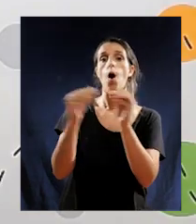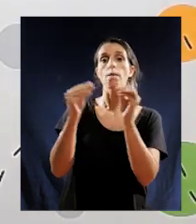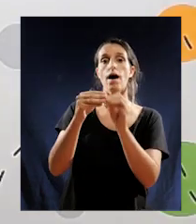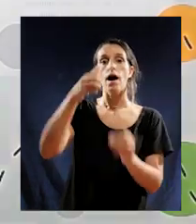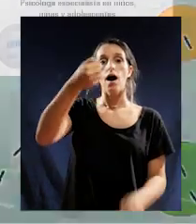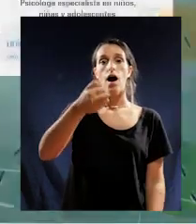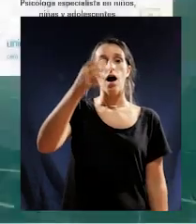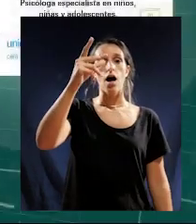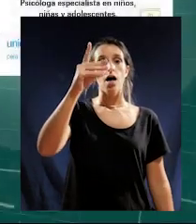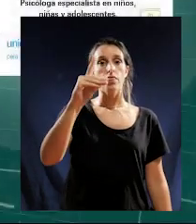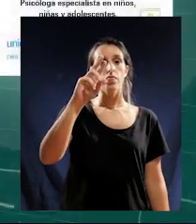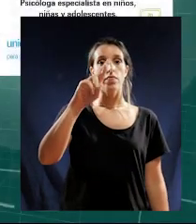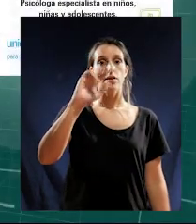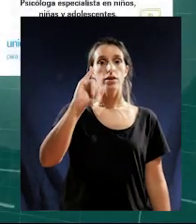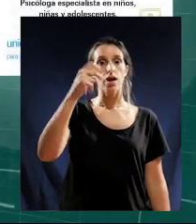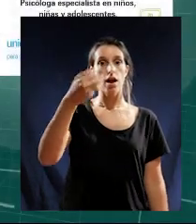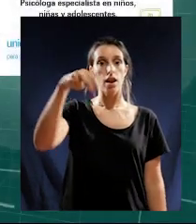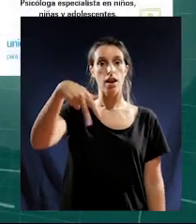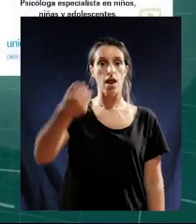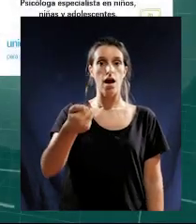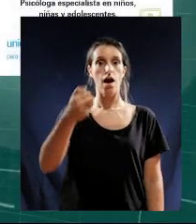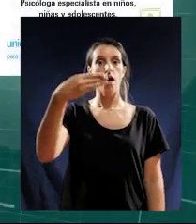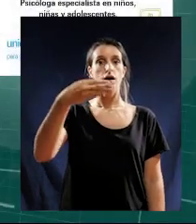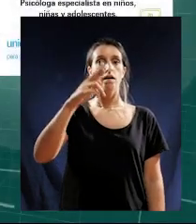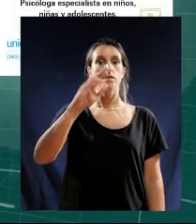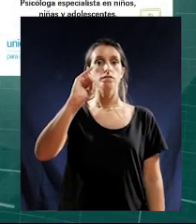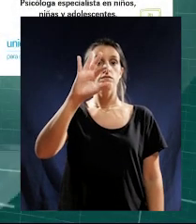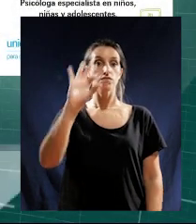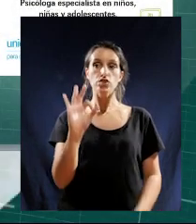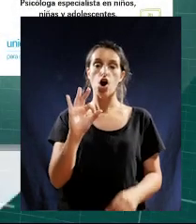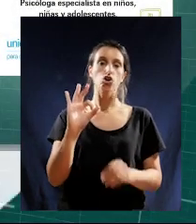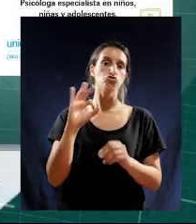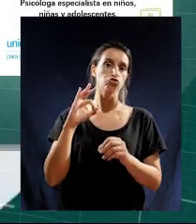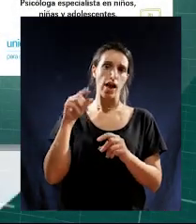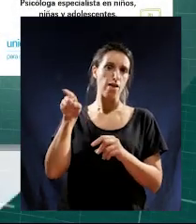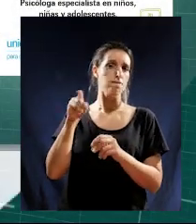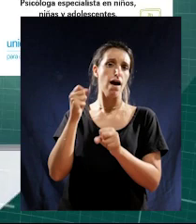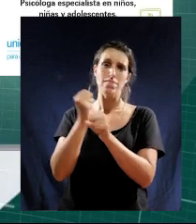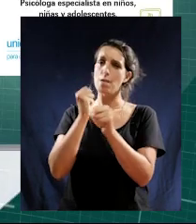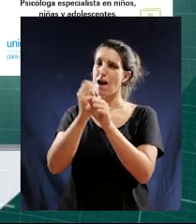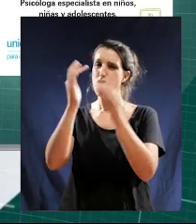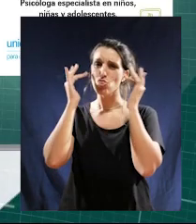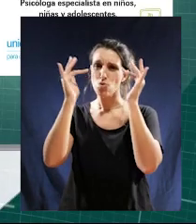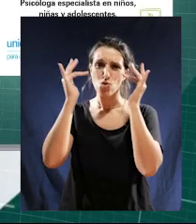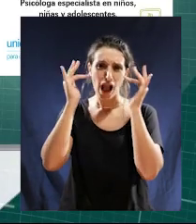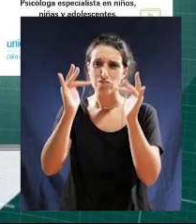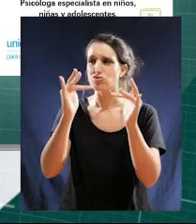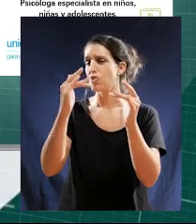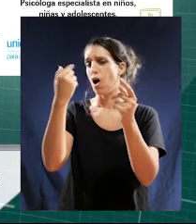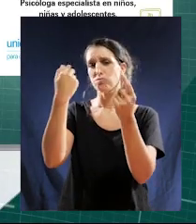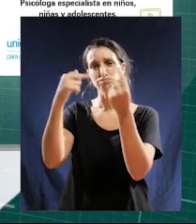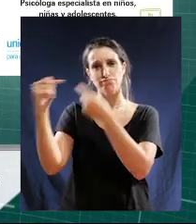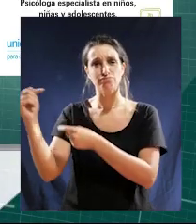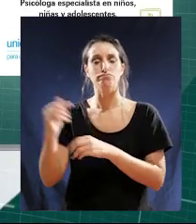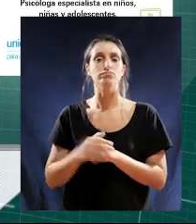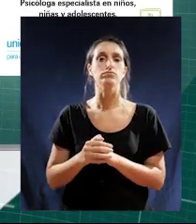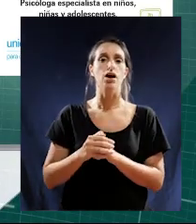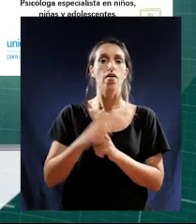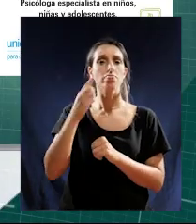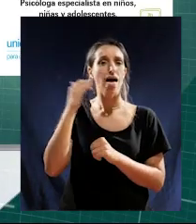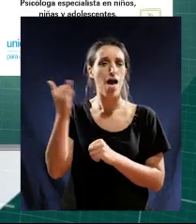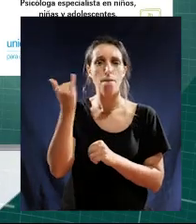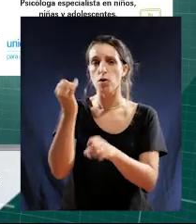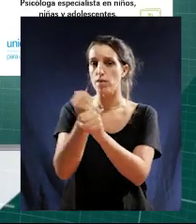hablando con adrián abrió una colega con la que suelo trabajar y que contribuye mucho con las políticas educativas este país de hace muchísimo tiempo